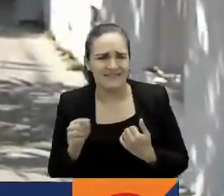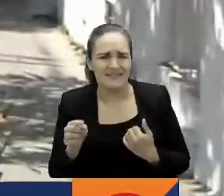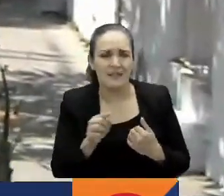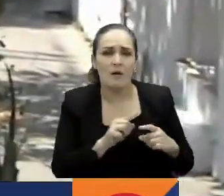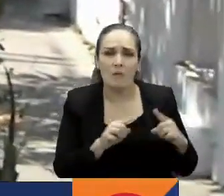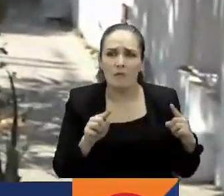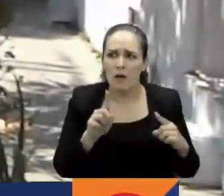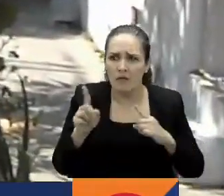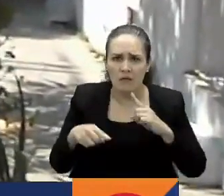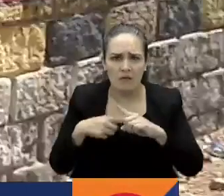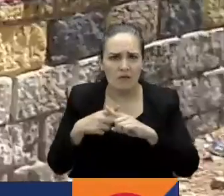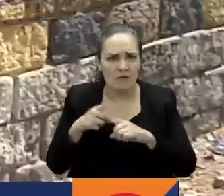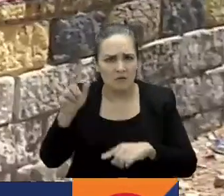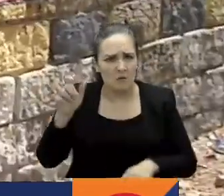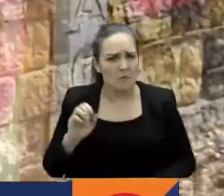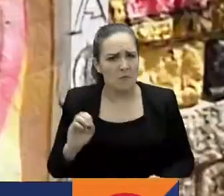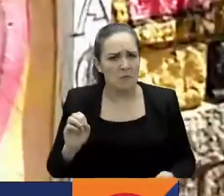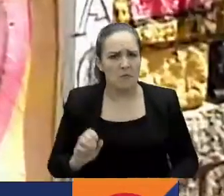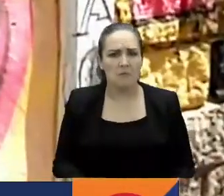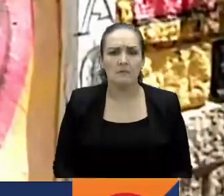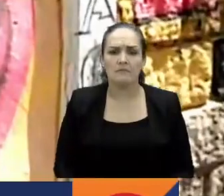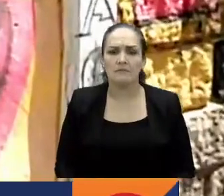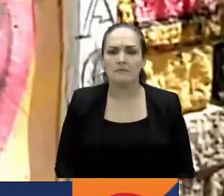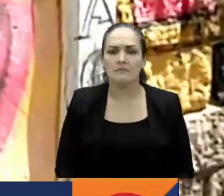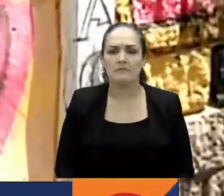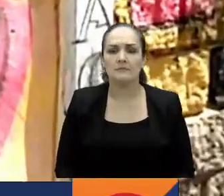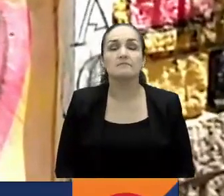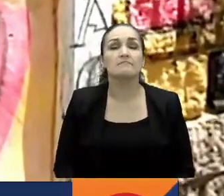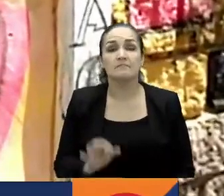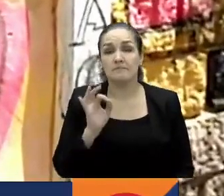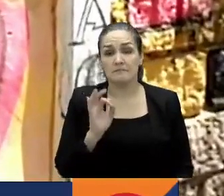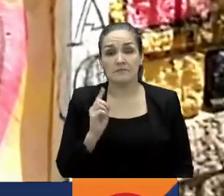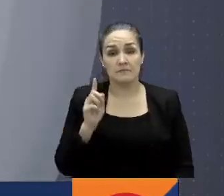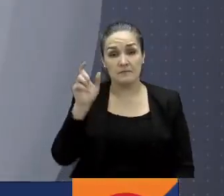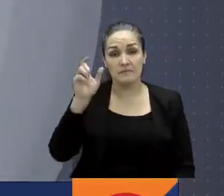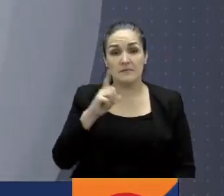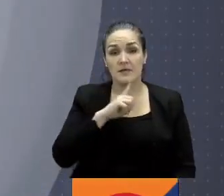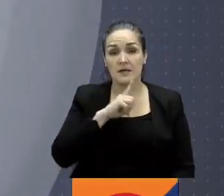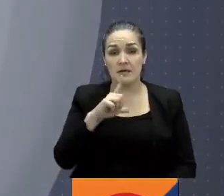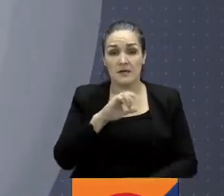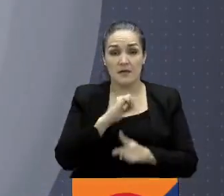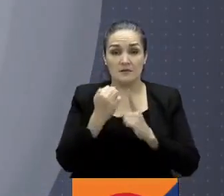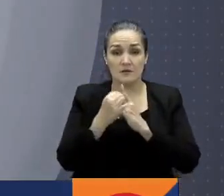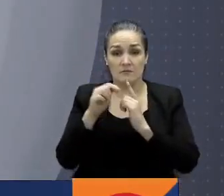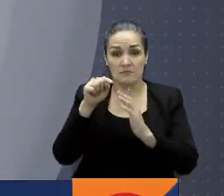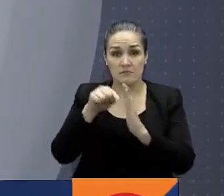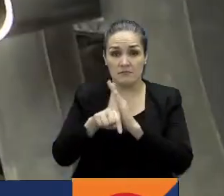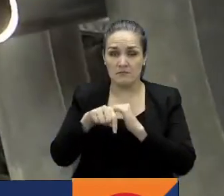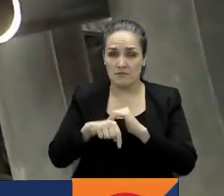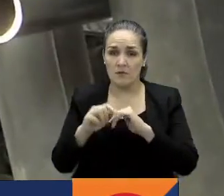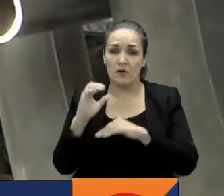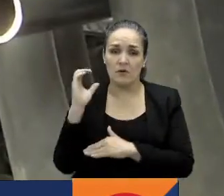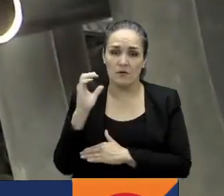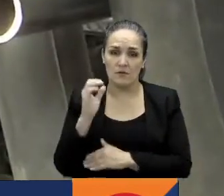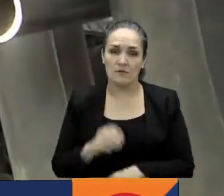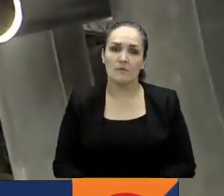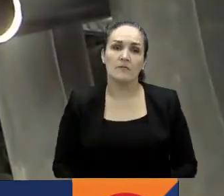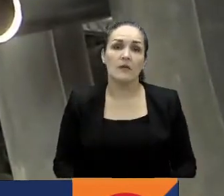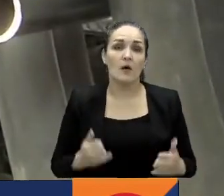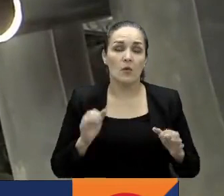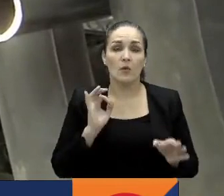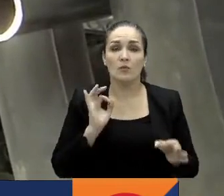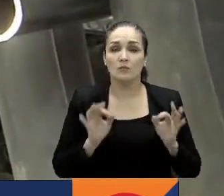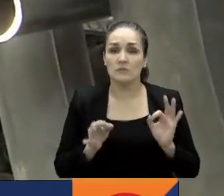que estuviera siendo extorsionado. Lo único cierto es que es uno de los líderes sociales asesinados en Colombia. Se haga justicia y que